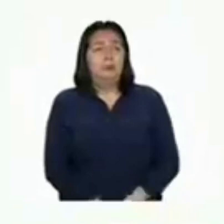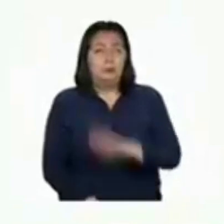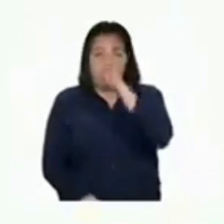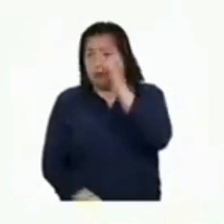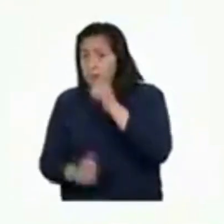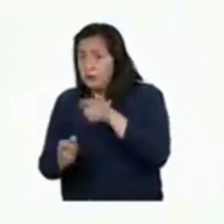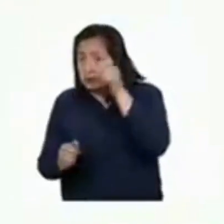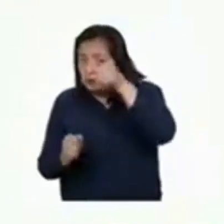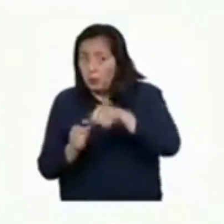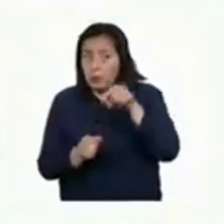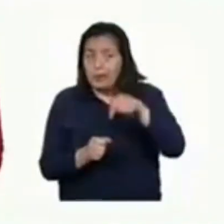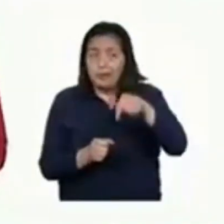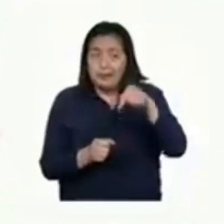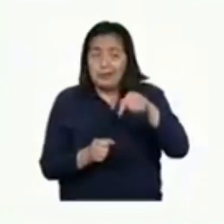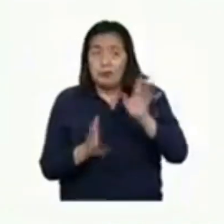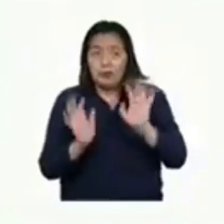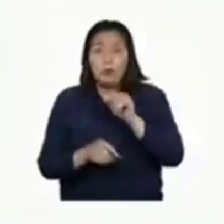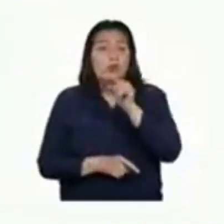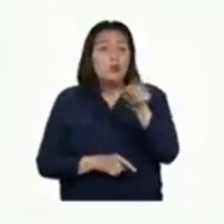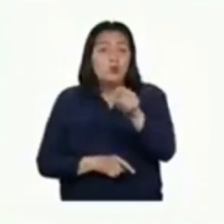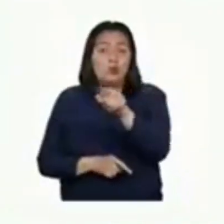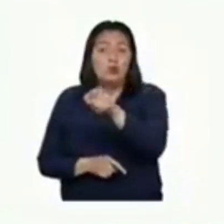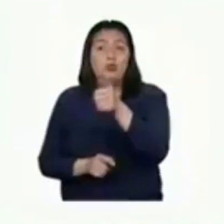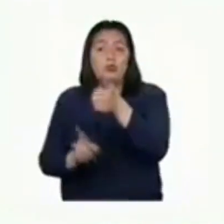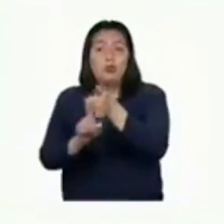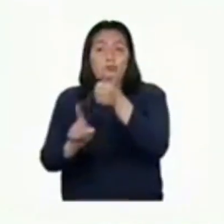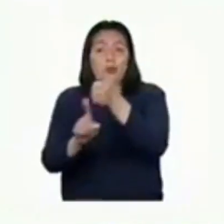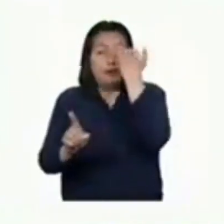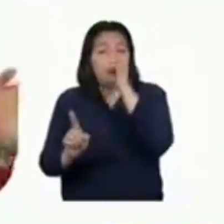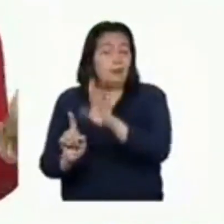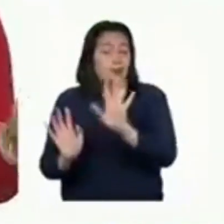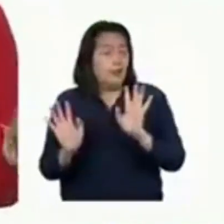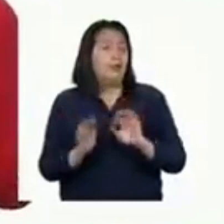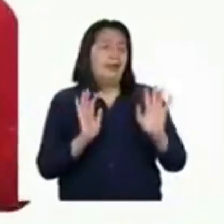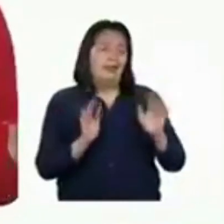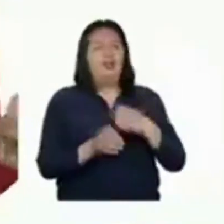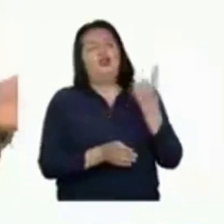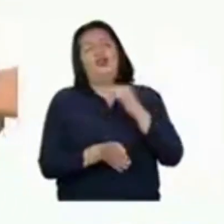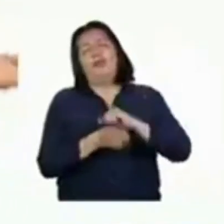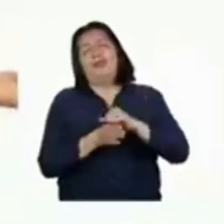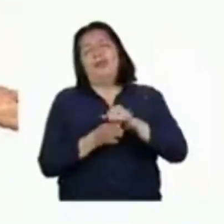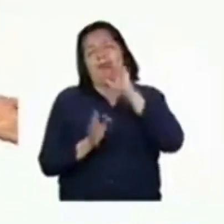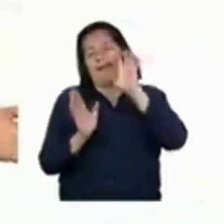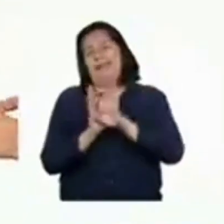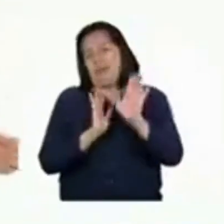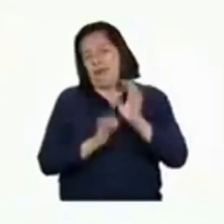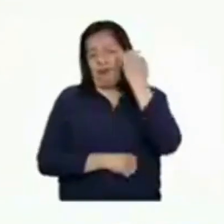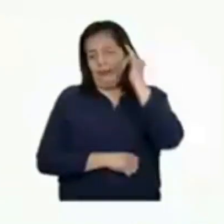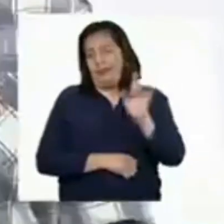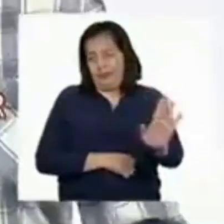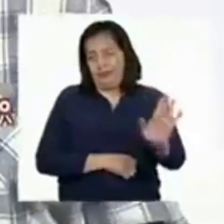chicos en casa, recuerden que estos pasos los deben hacer con sus propias ideas. Ahora solo estamos practicando un ejemplo con las ideas de